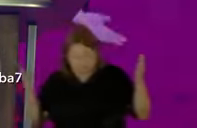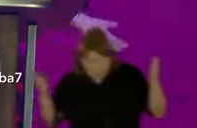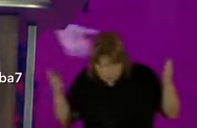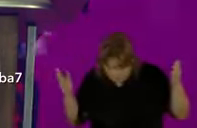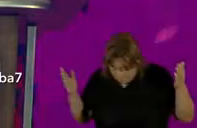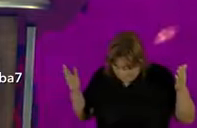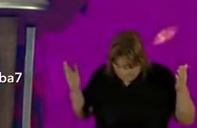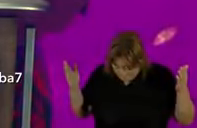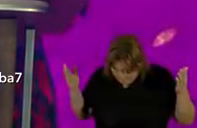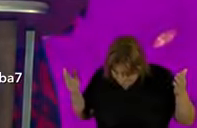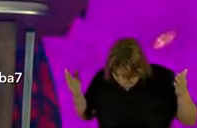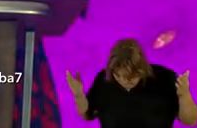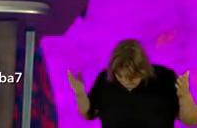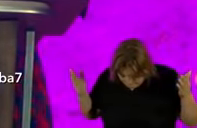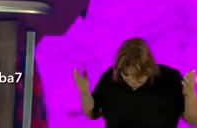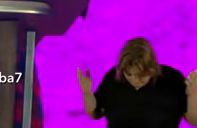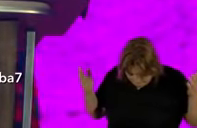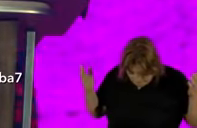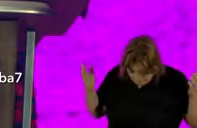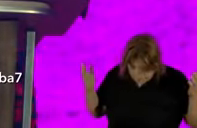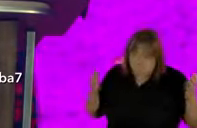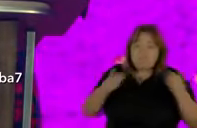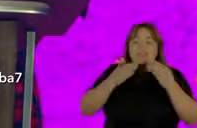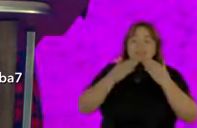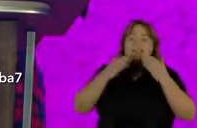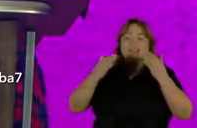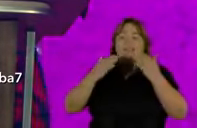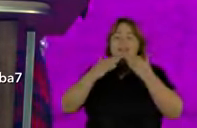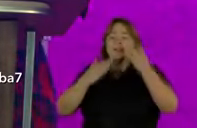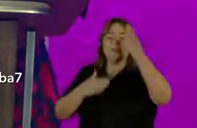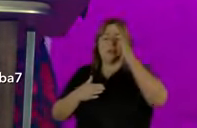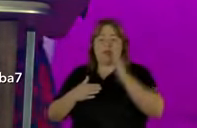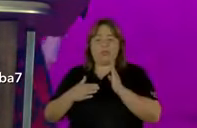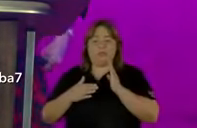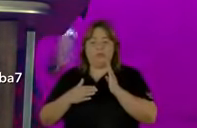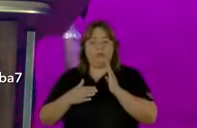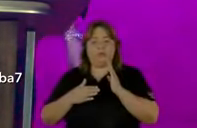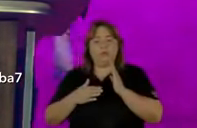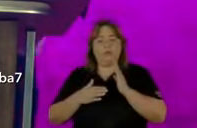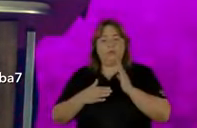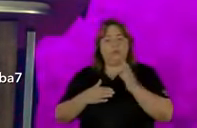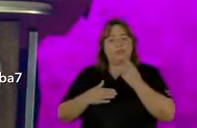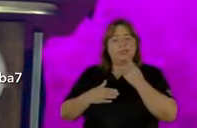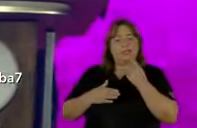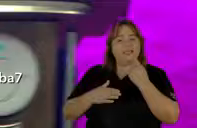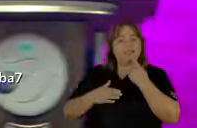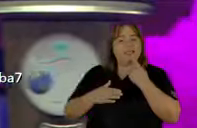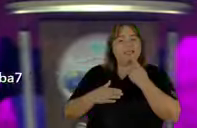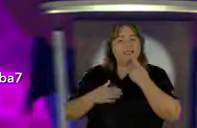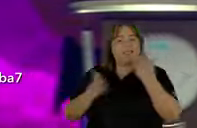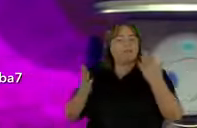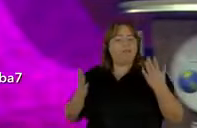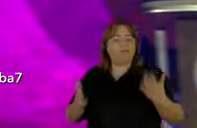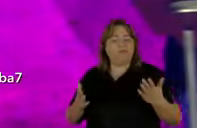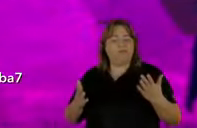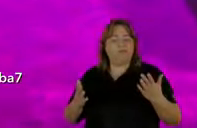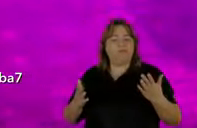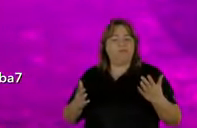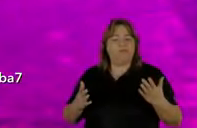Jesús. Levante su manita y dele gracias a Dios. Alguien puede resumir y decir, esta iglesia que muchos mandan a levantar las